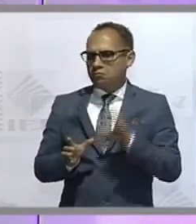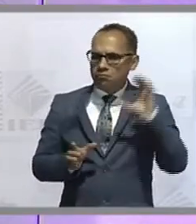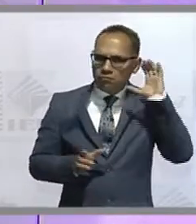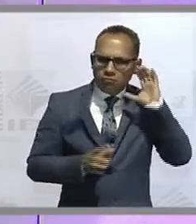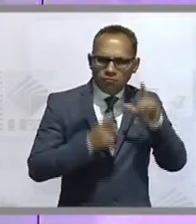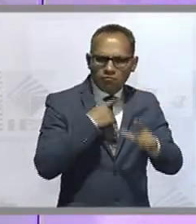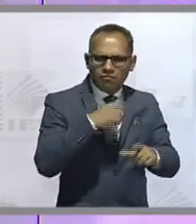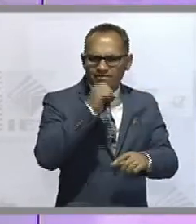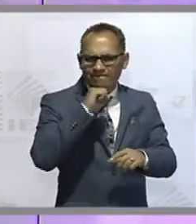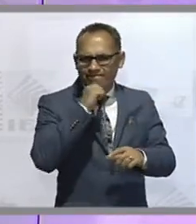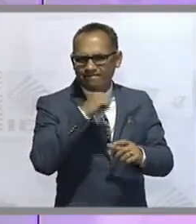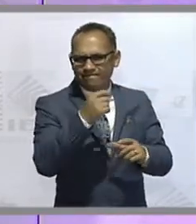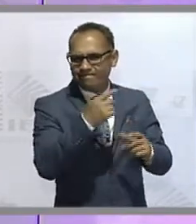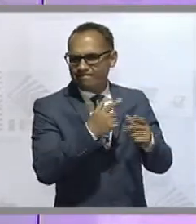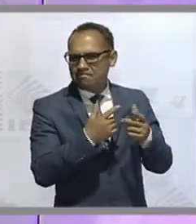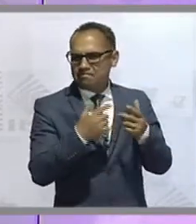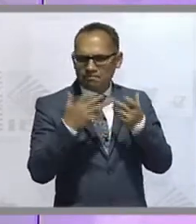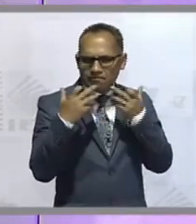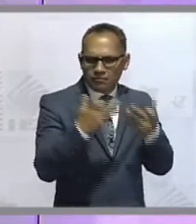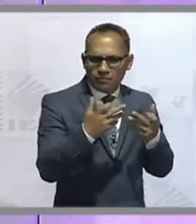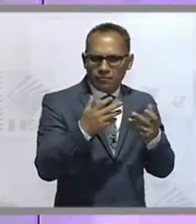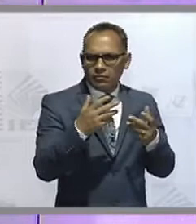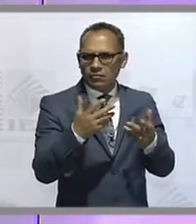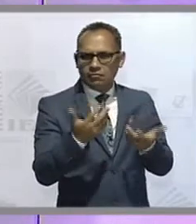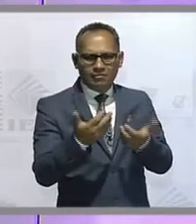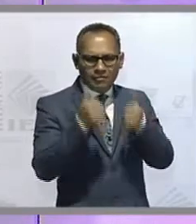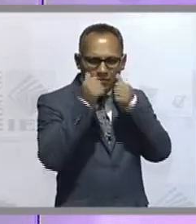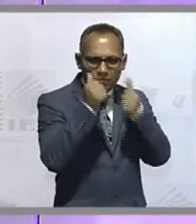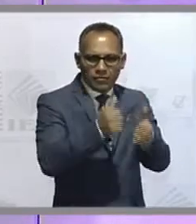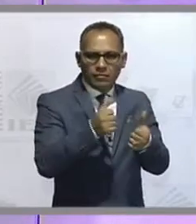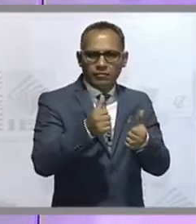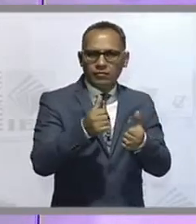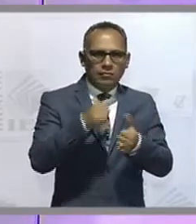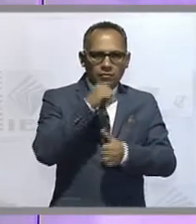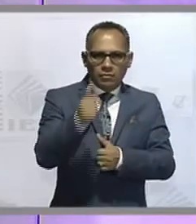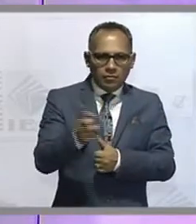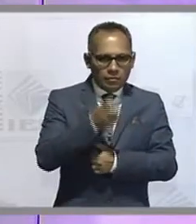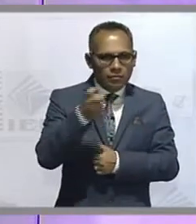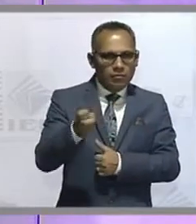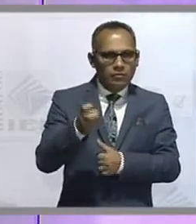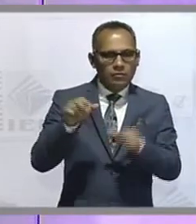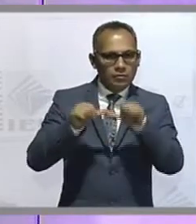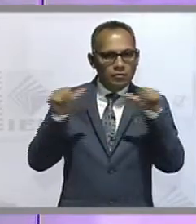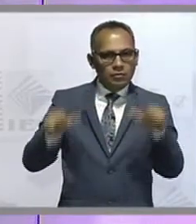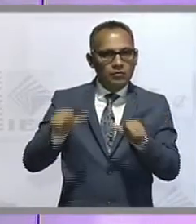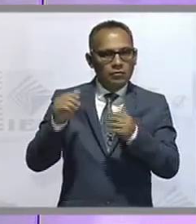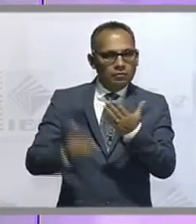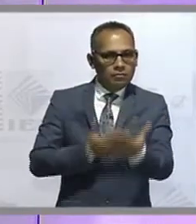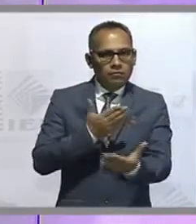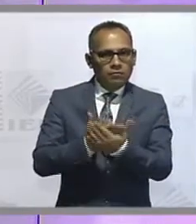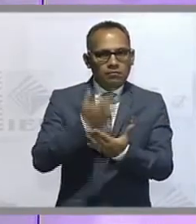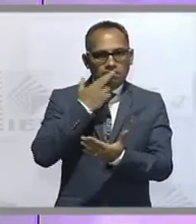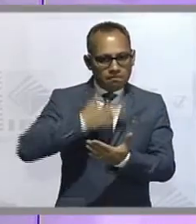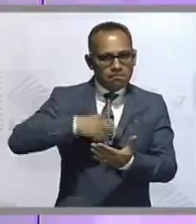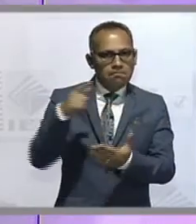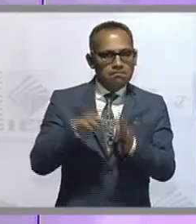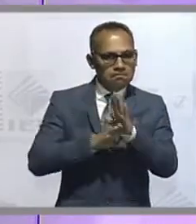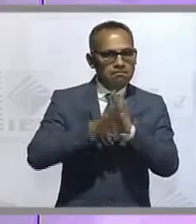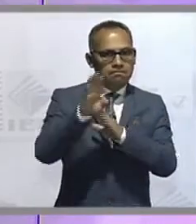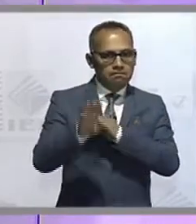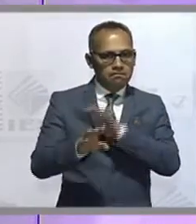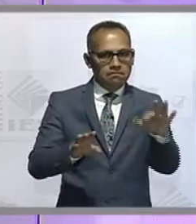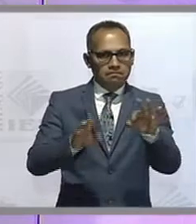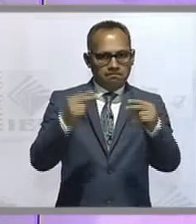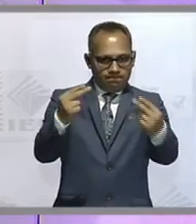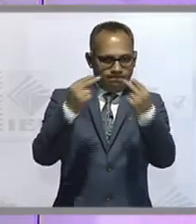por chismes vamos a trabajar en conjunto para darle al distrito de actopan una campaña de propuestas y no de ofensas muchas gracias a todos por su